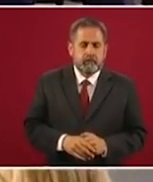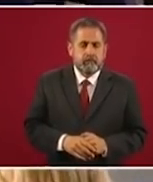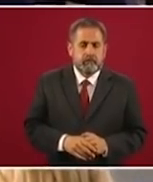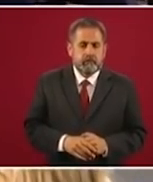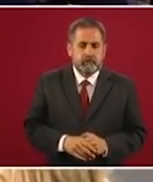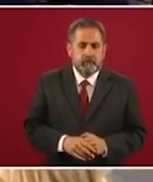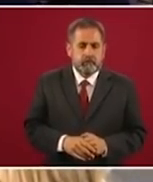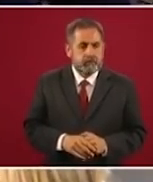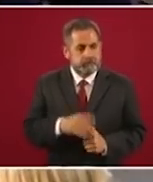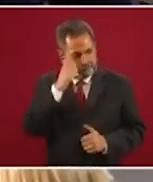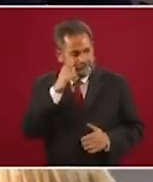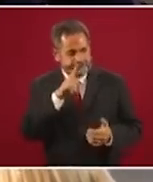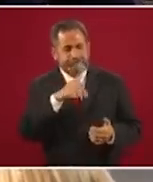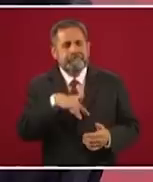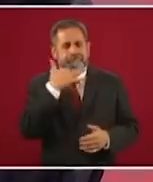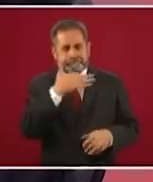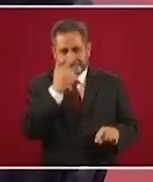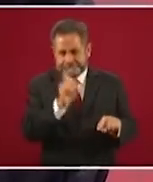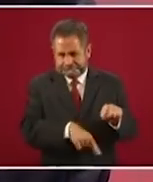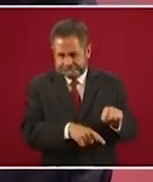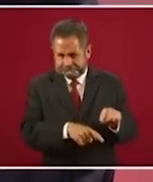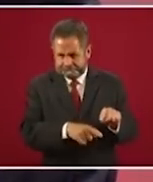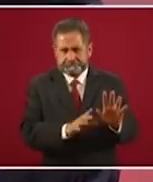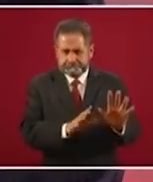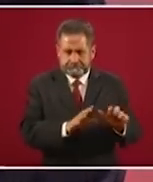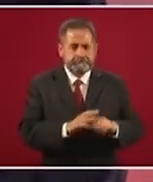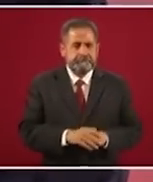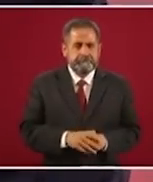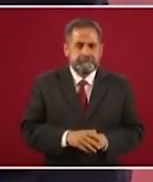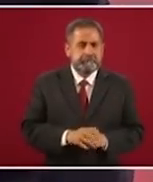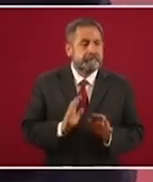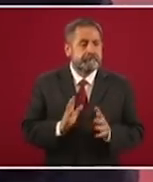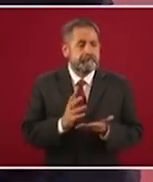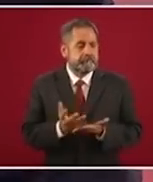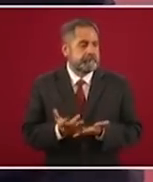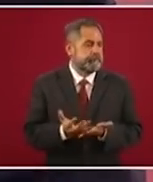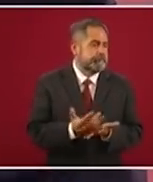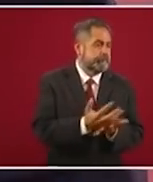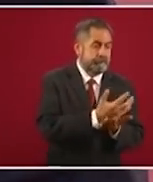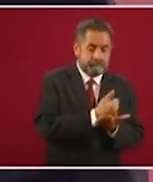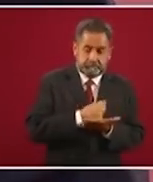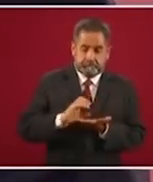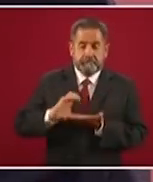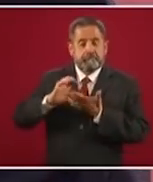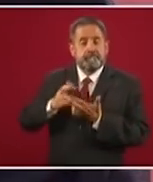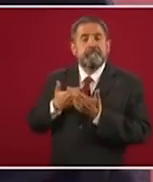En el combate a la corrupción se está recuperando dinero.